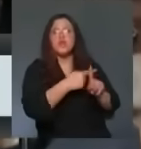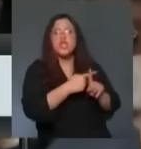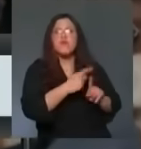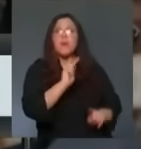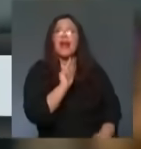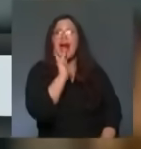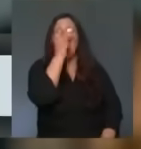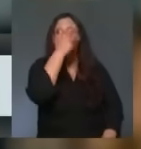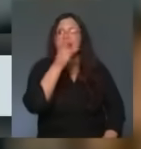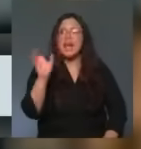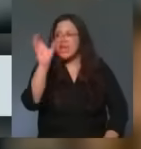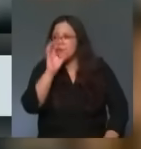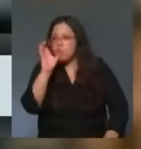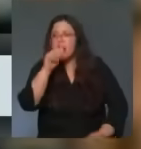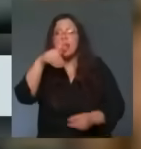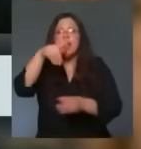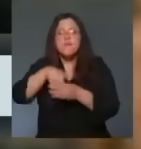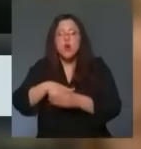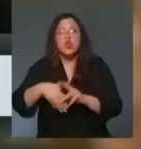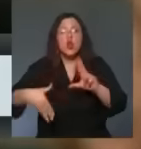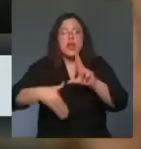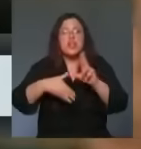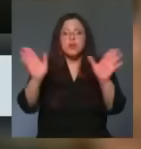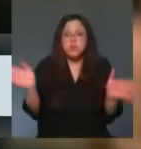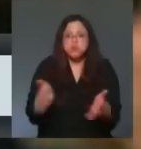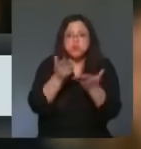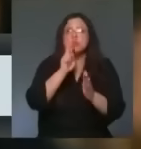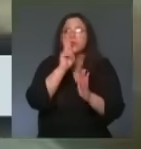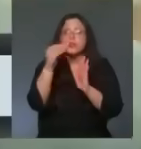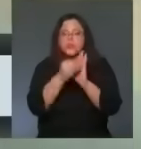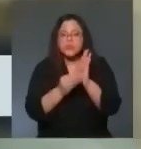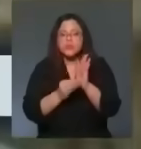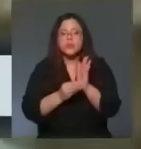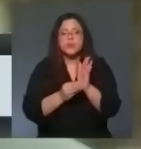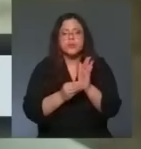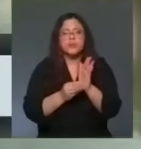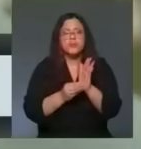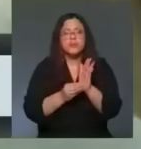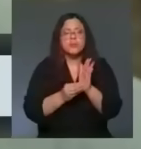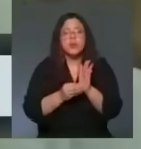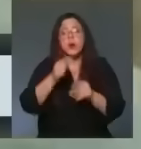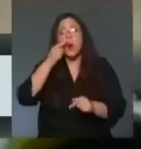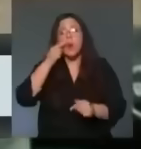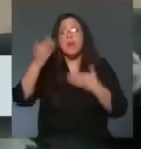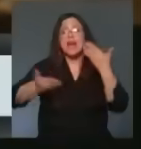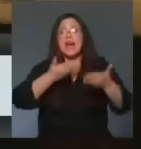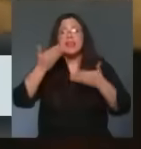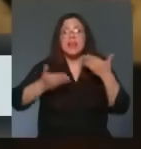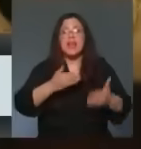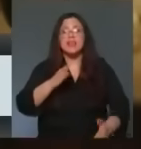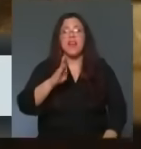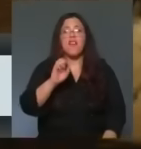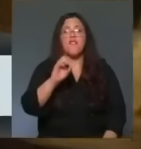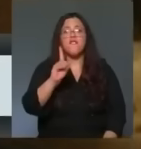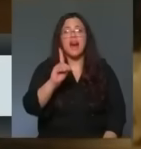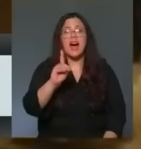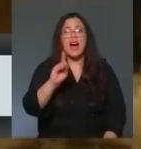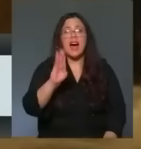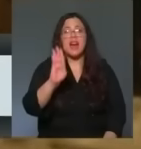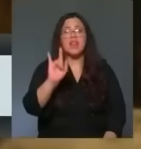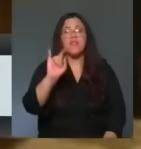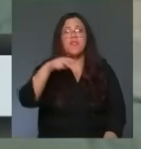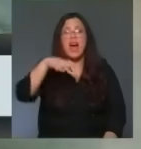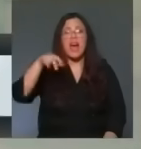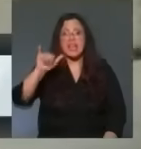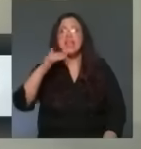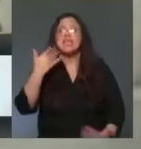que el voto latino le dé un fuerte impulso a los resultados electorales. El cantante puertorriqueño Bad Bunny se unió a la candidata